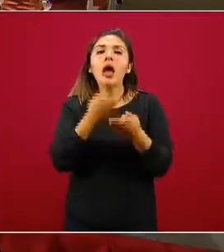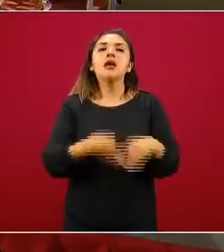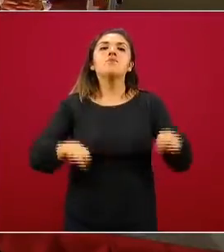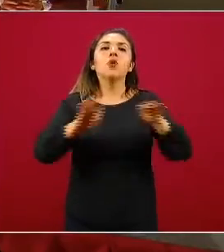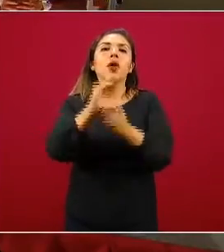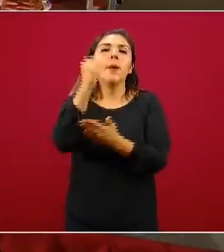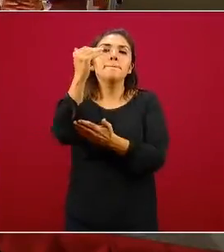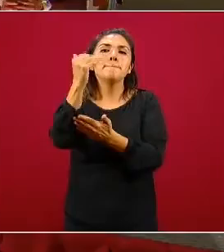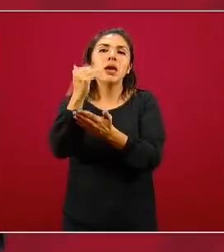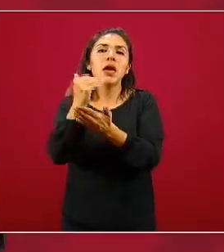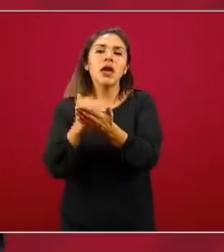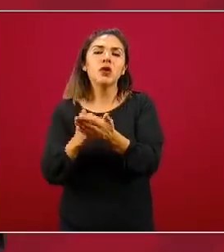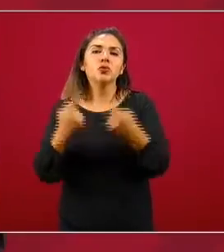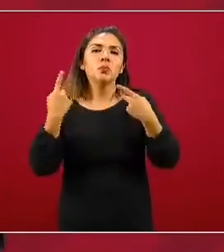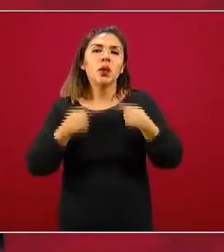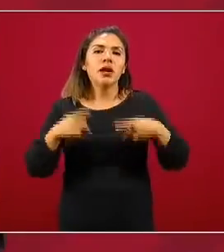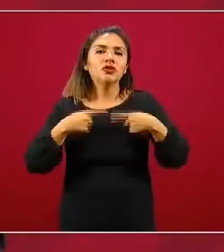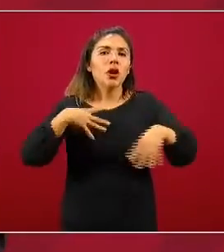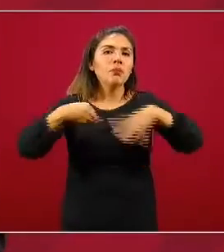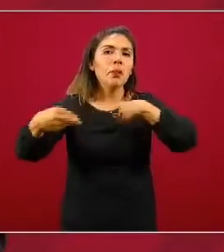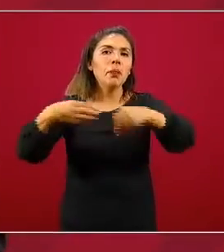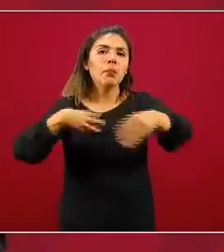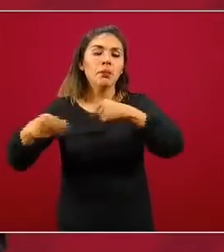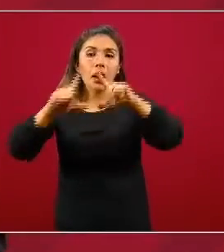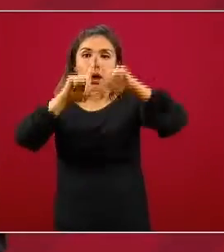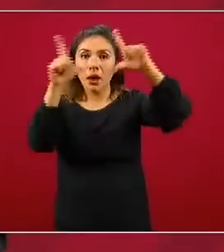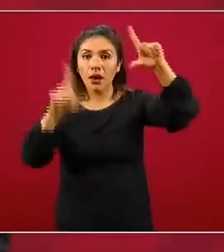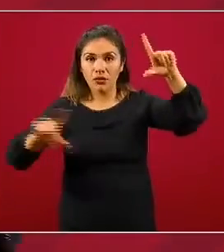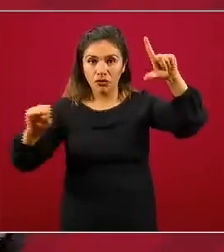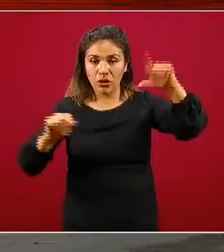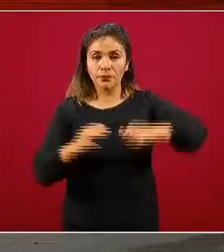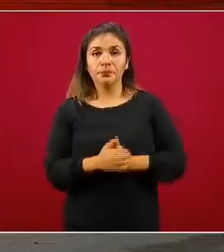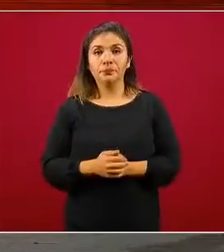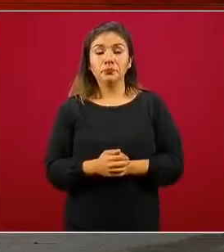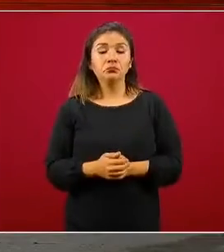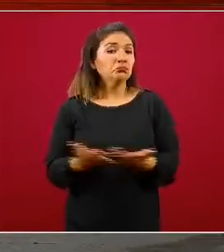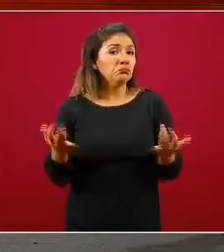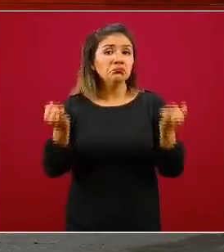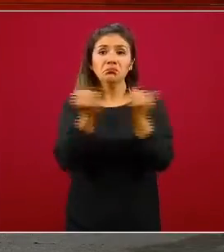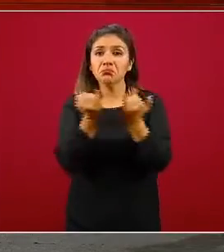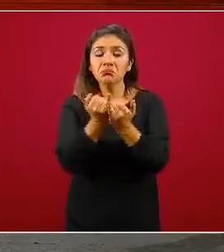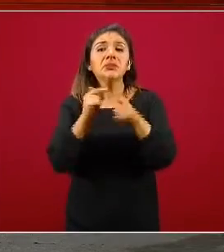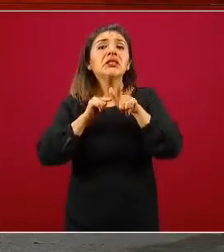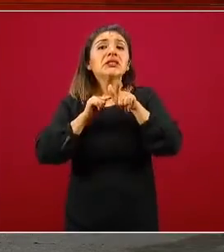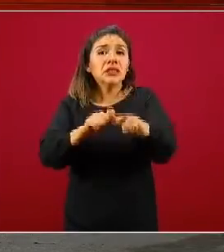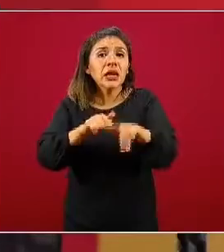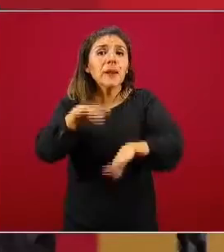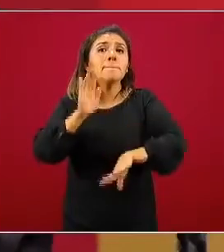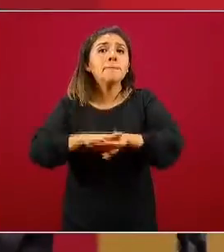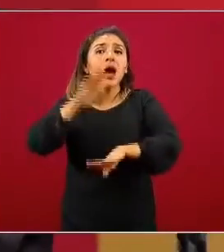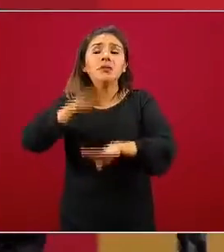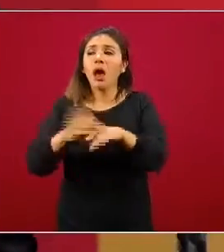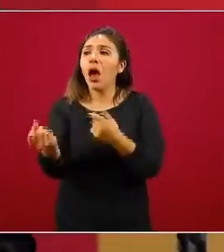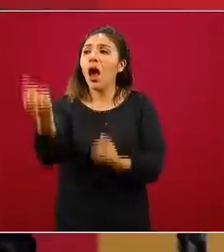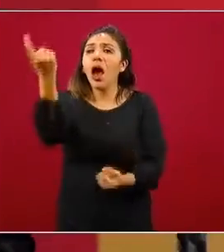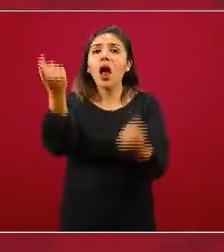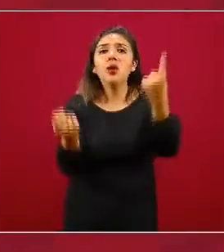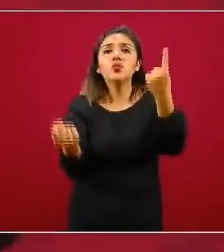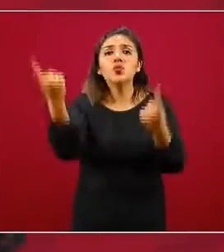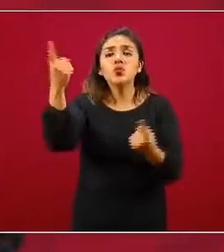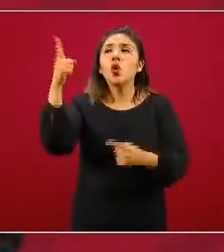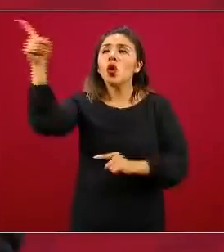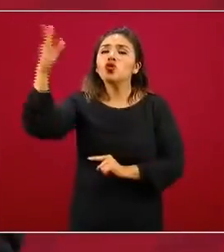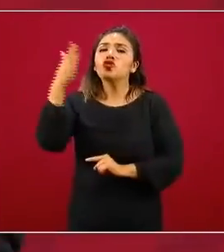disminución de la suma de casos a nivel nacional. Y de todos modos, seguirán en ascenso varias epidemias, la